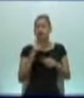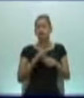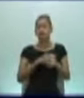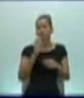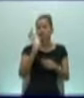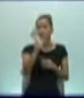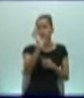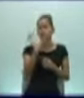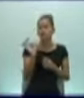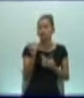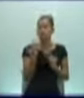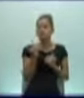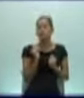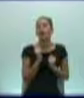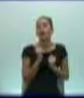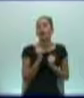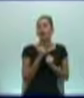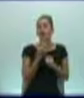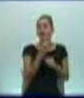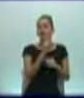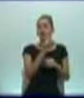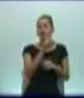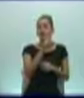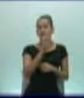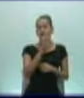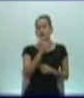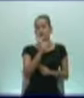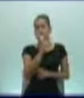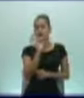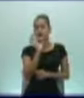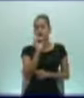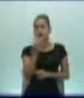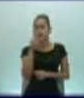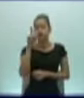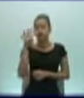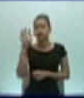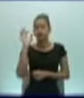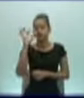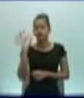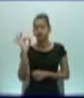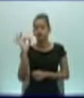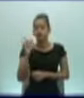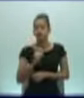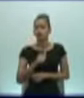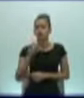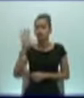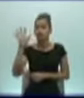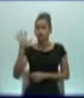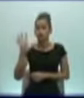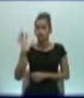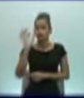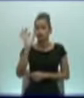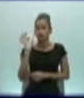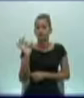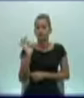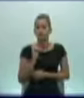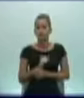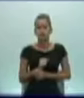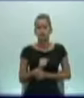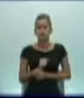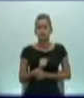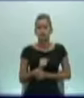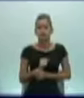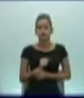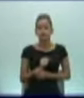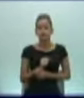por ciento es el 15%, el 14% y el 5%. Y escrito